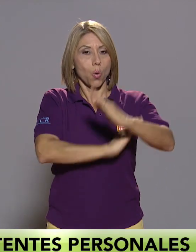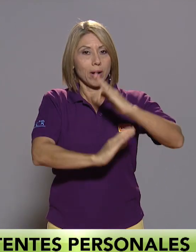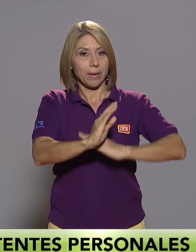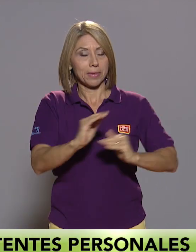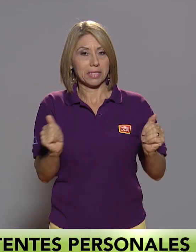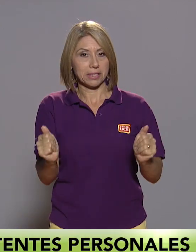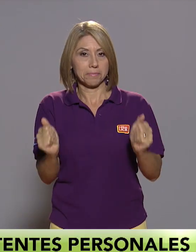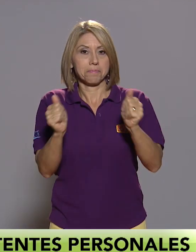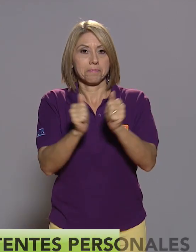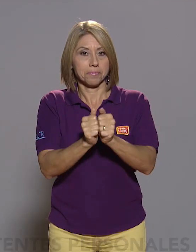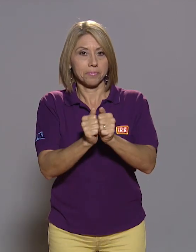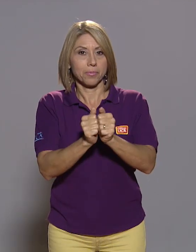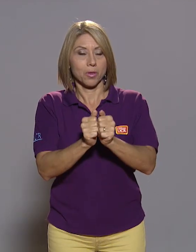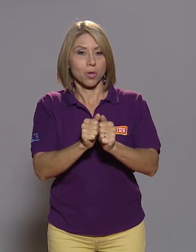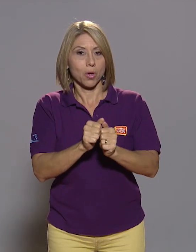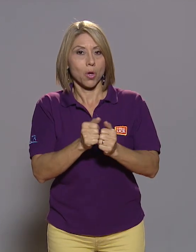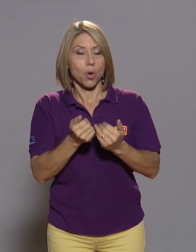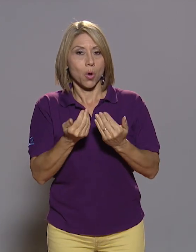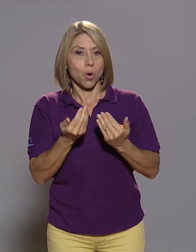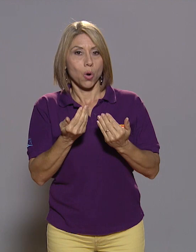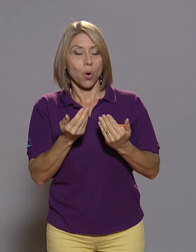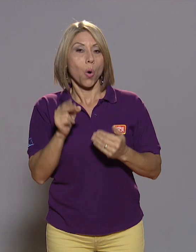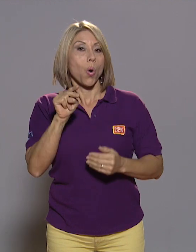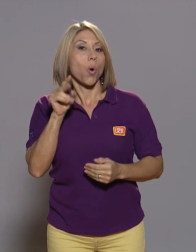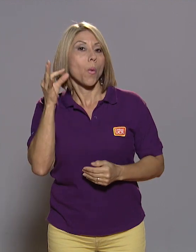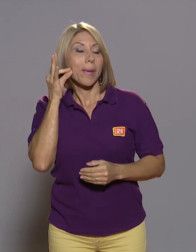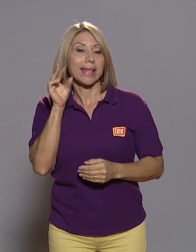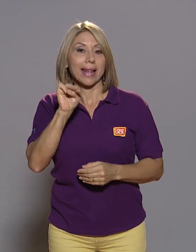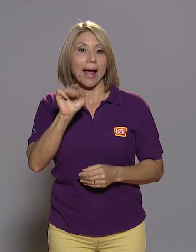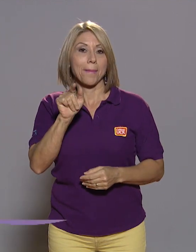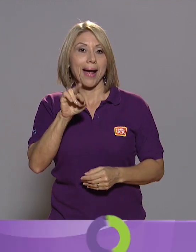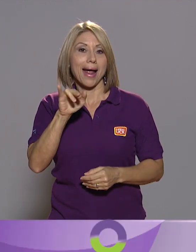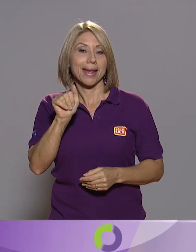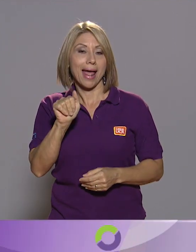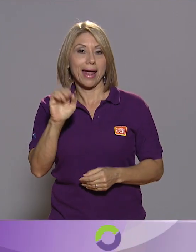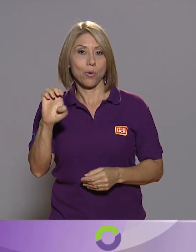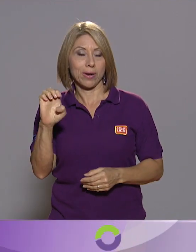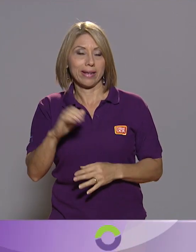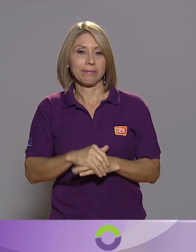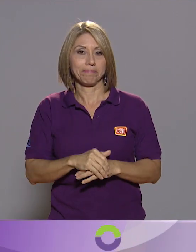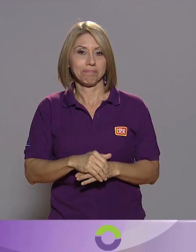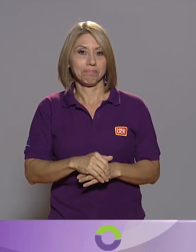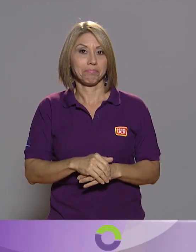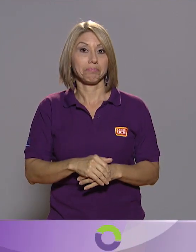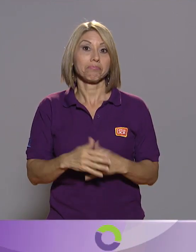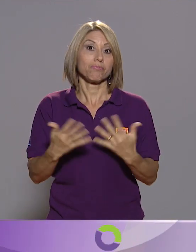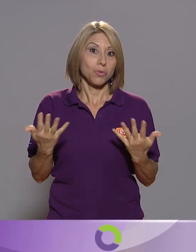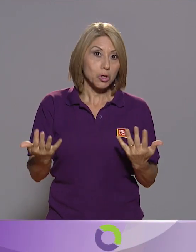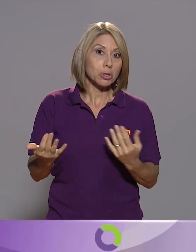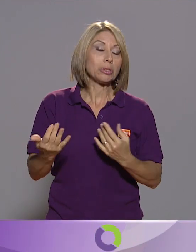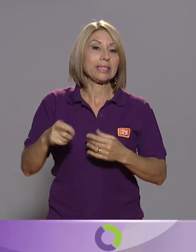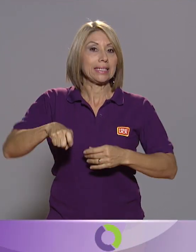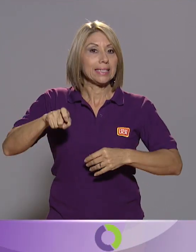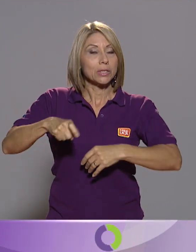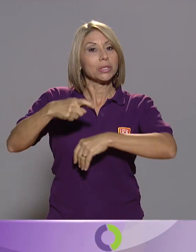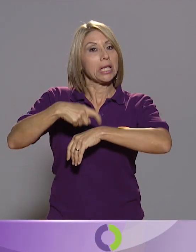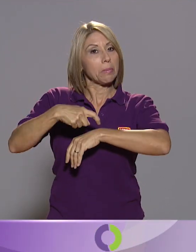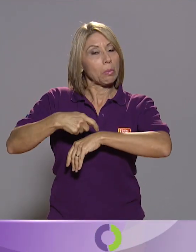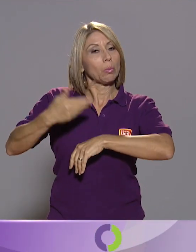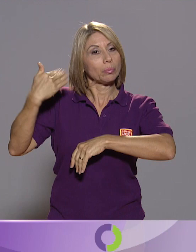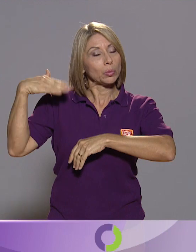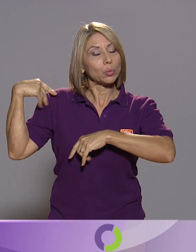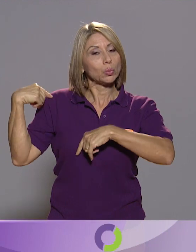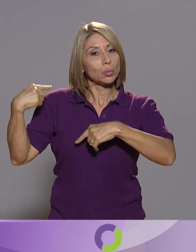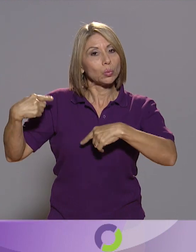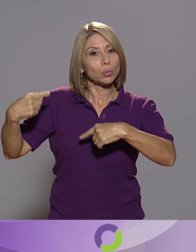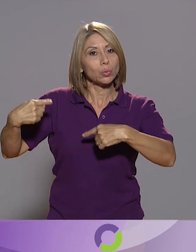CONAVIS, específicamente con la compañera María Eugenia, ¿verdad? Sí nos llevamos nuestro ratito.